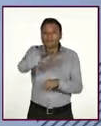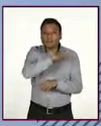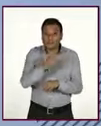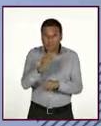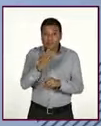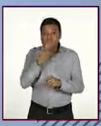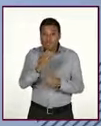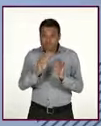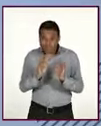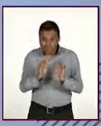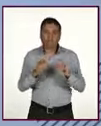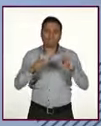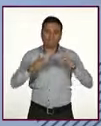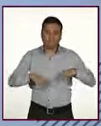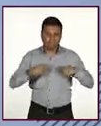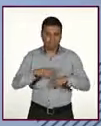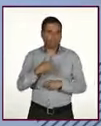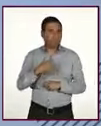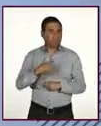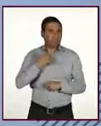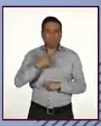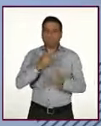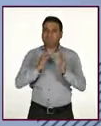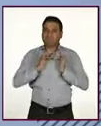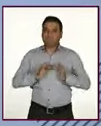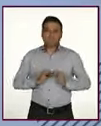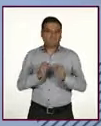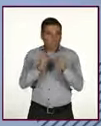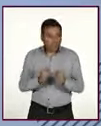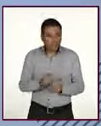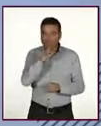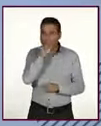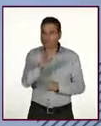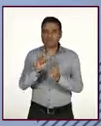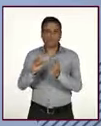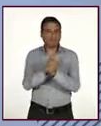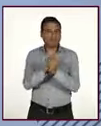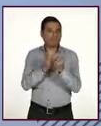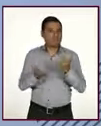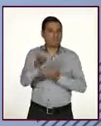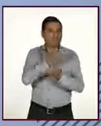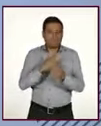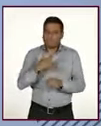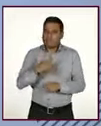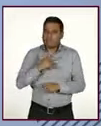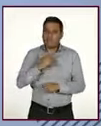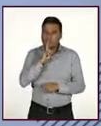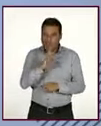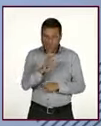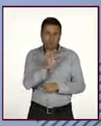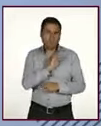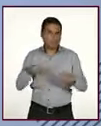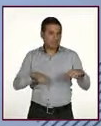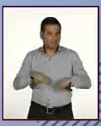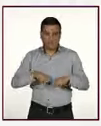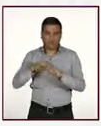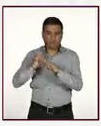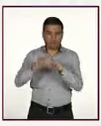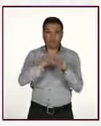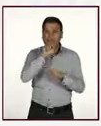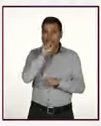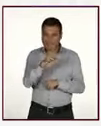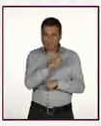que las personas sientan seguridad, puedan tener una mejor convivencia y se puedan realizar actividades. Participación de